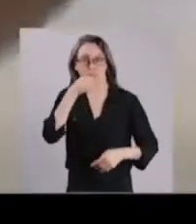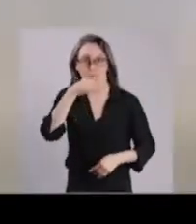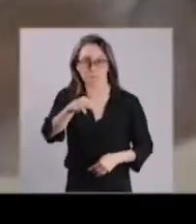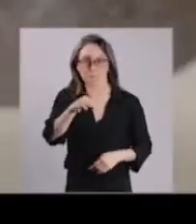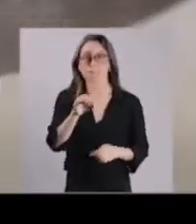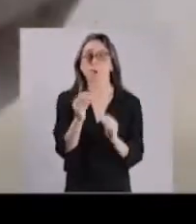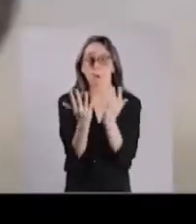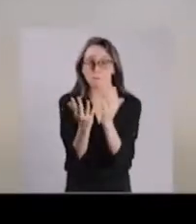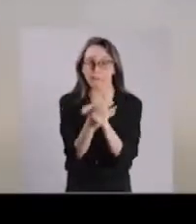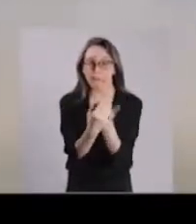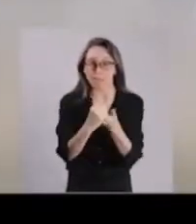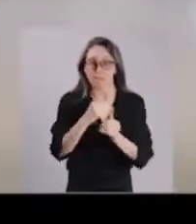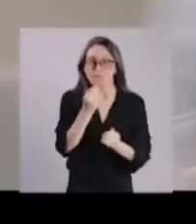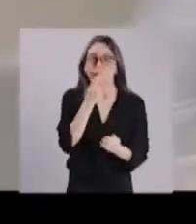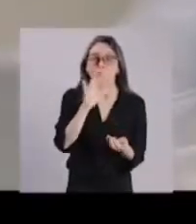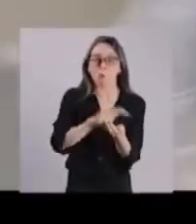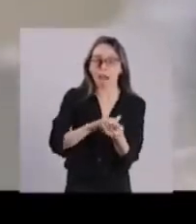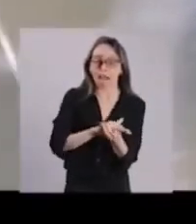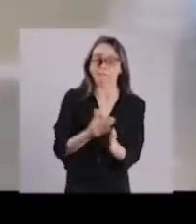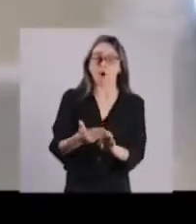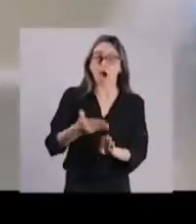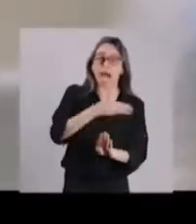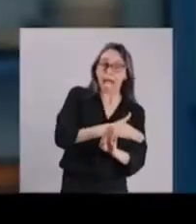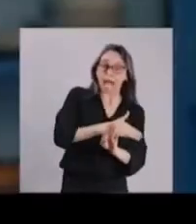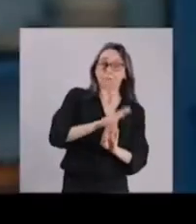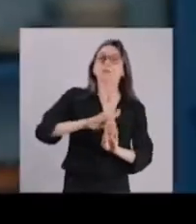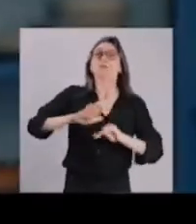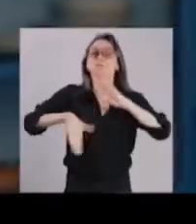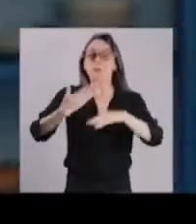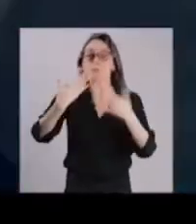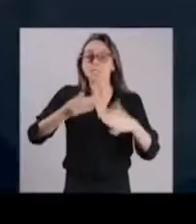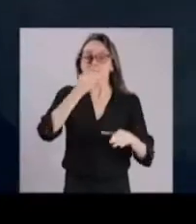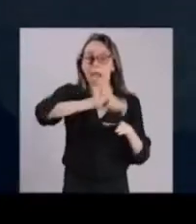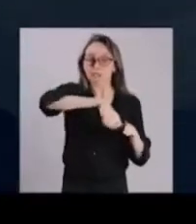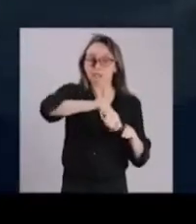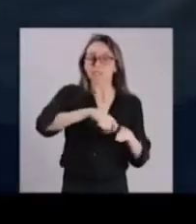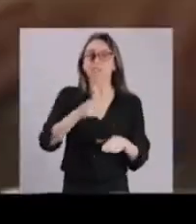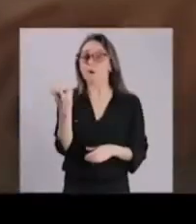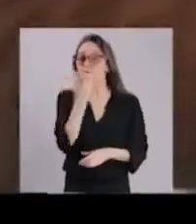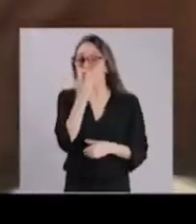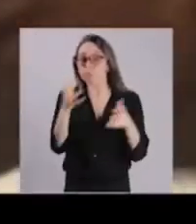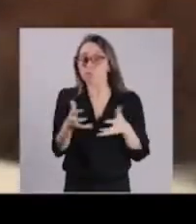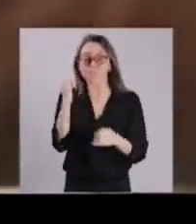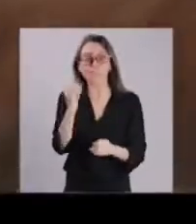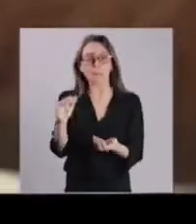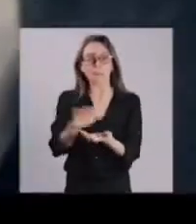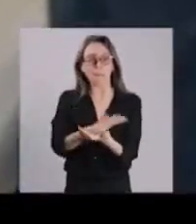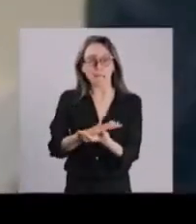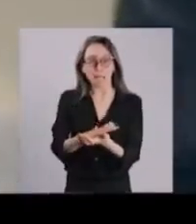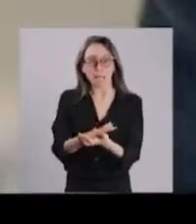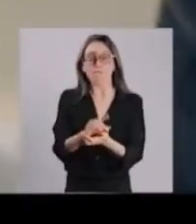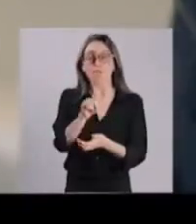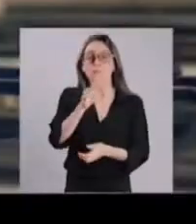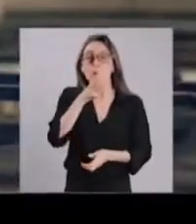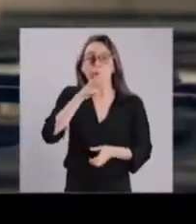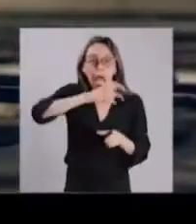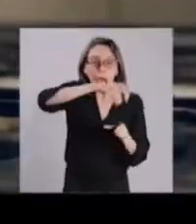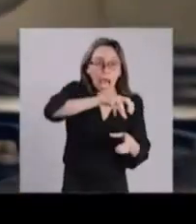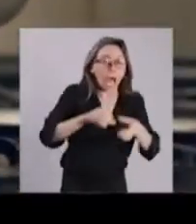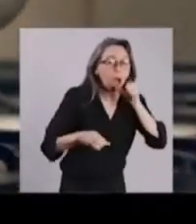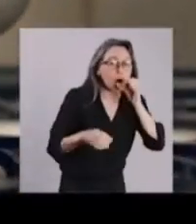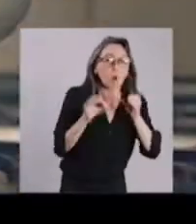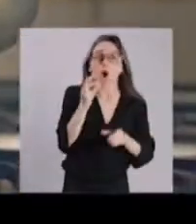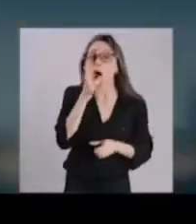consejos. Lávate bien las manos con agua y jabón antes y después de preparar alimentos. Lava siempre frutas y verduras. Usa y consume